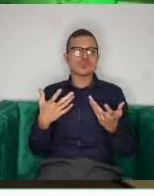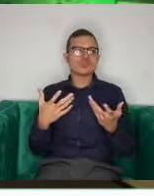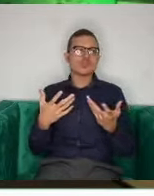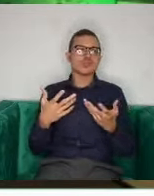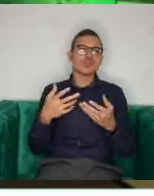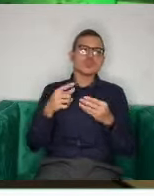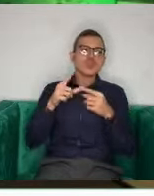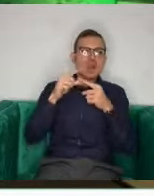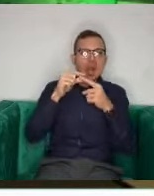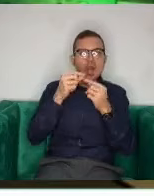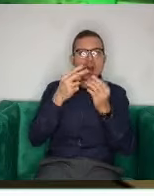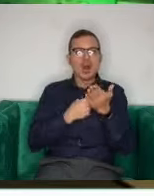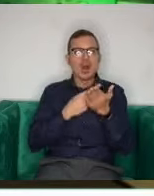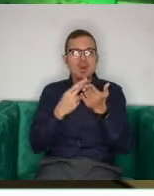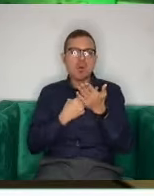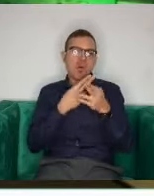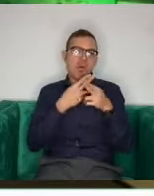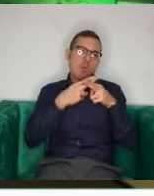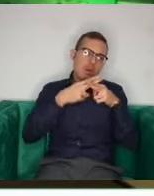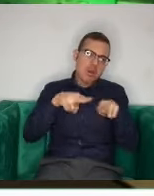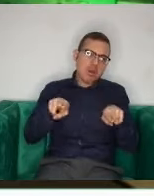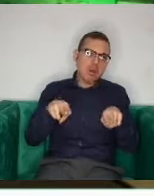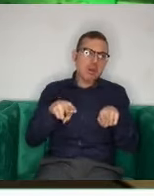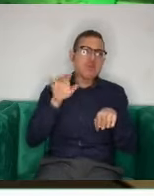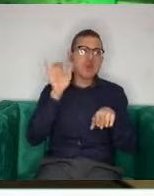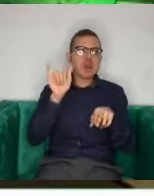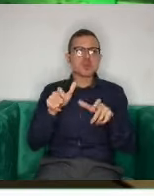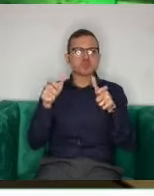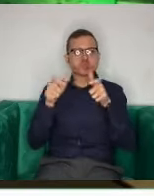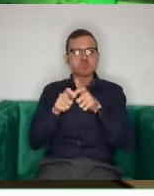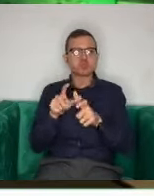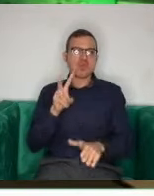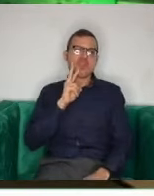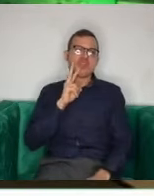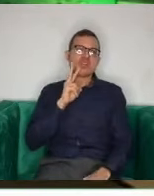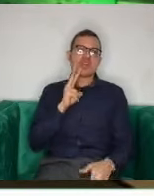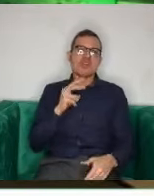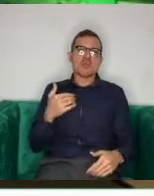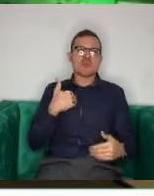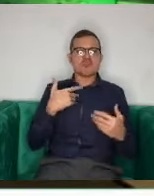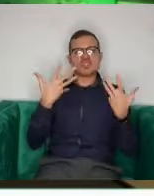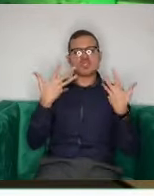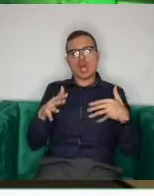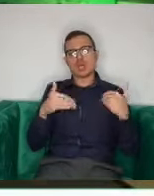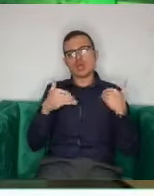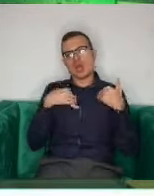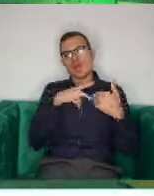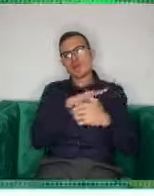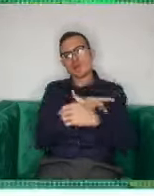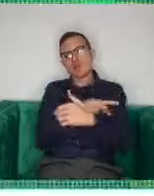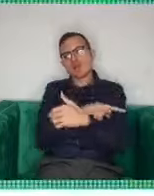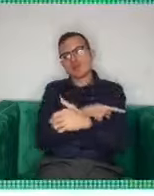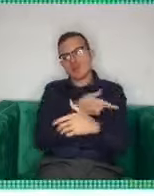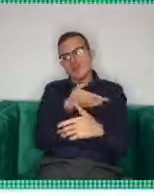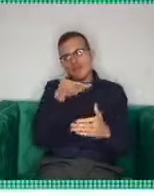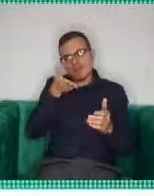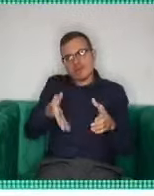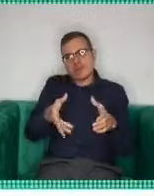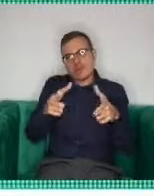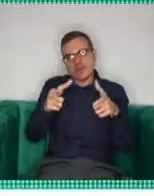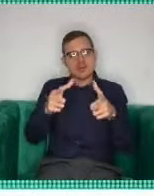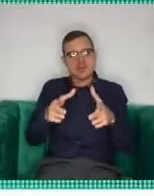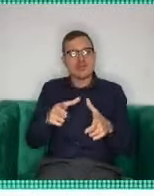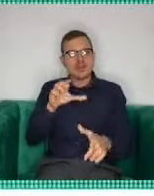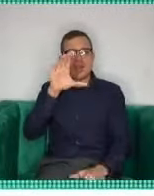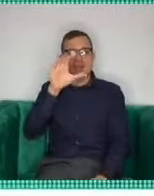huevito. Y eso es un plato vegetariano y tiene sus proteínas de alto valor biológico, tiene su carbohidrato, tiene